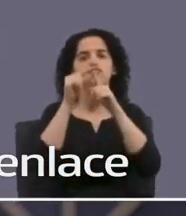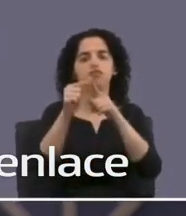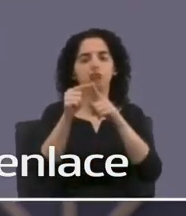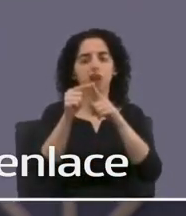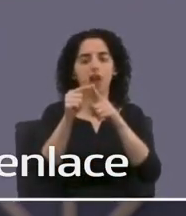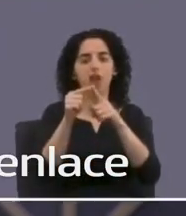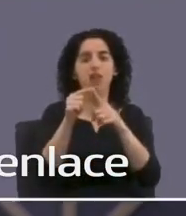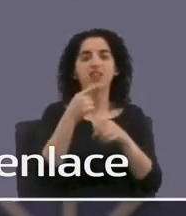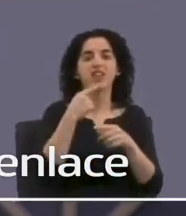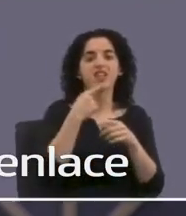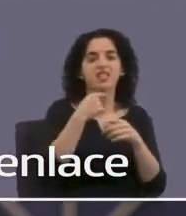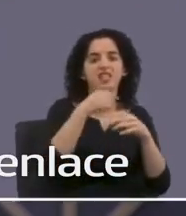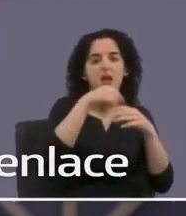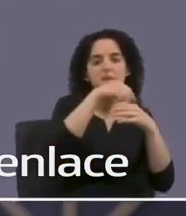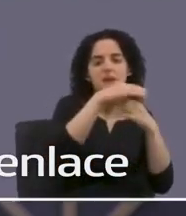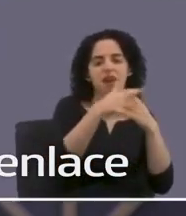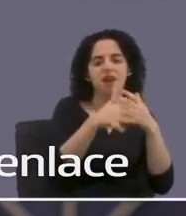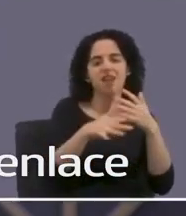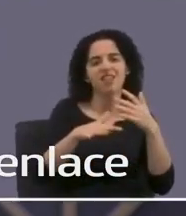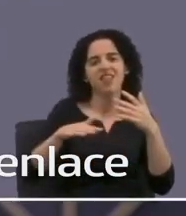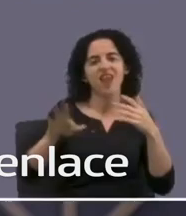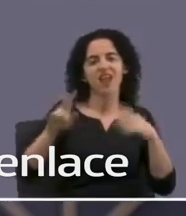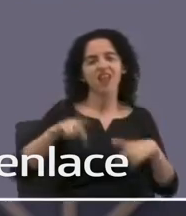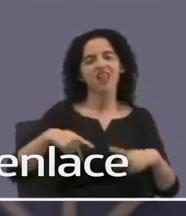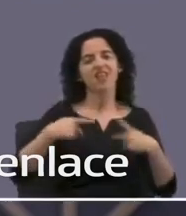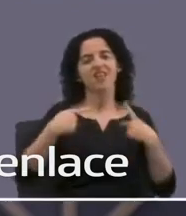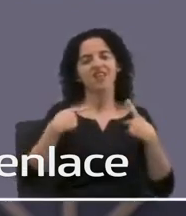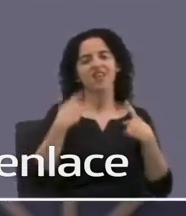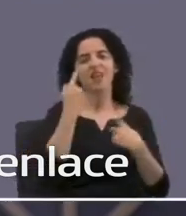Manantial de vida es la boca del justo. Ahí está.